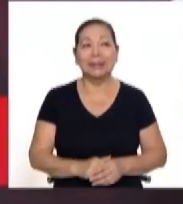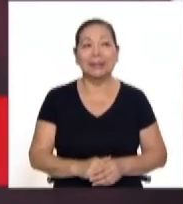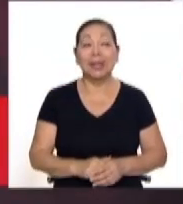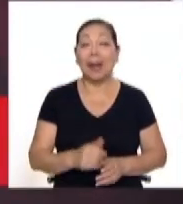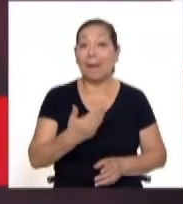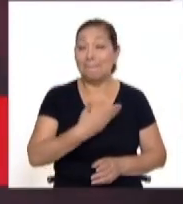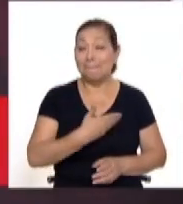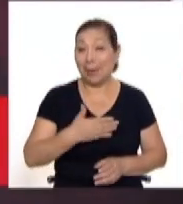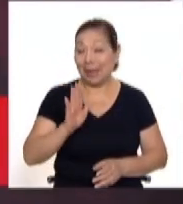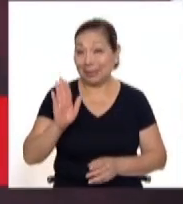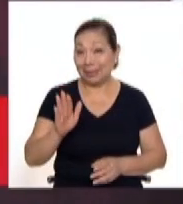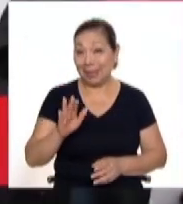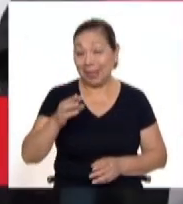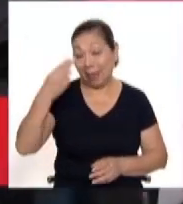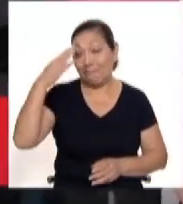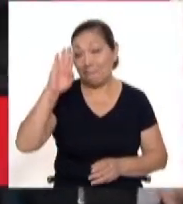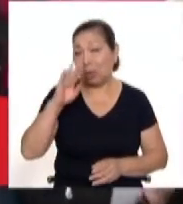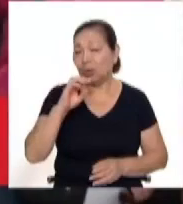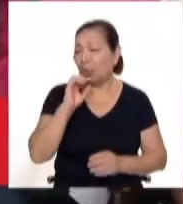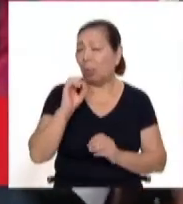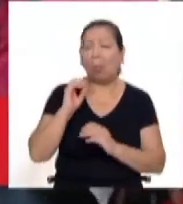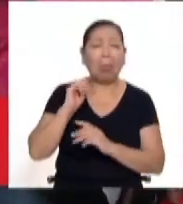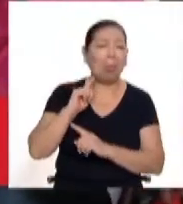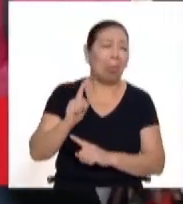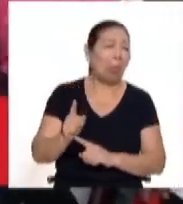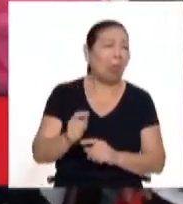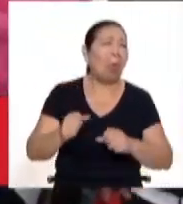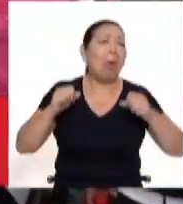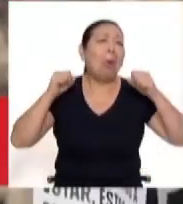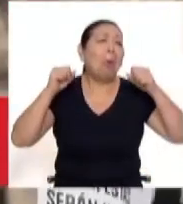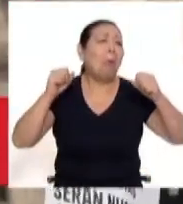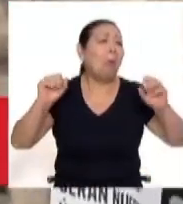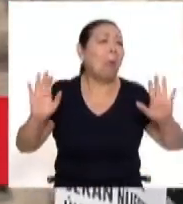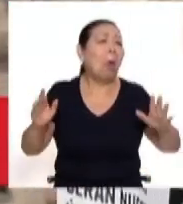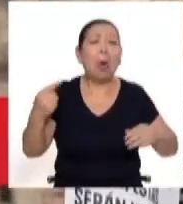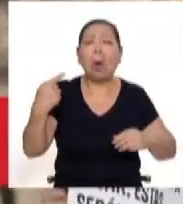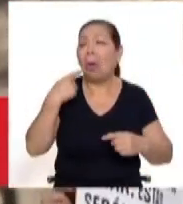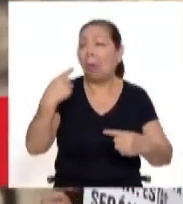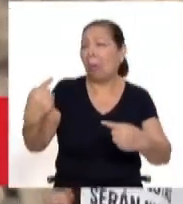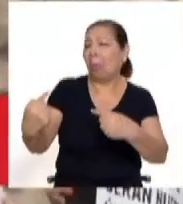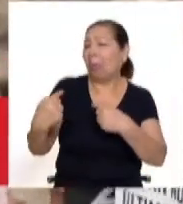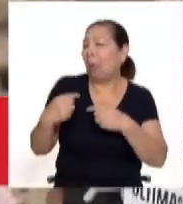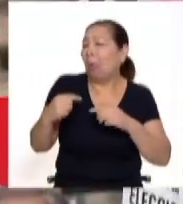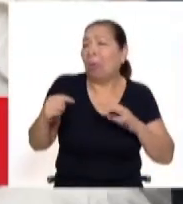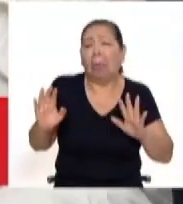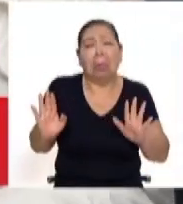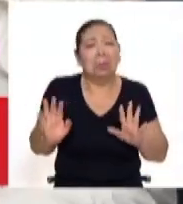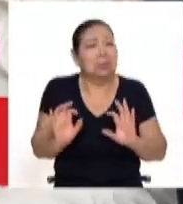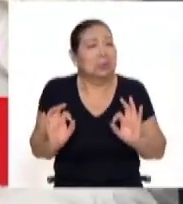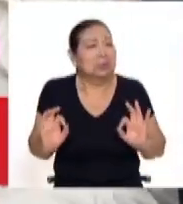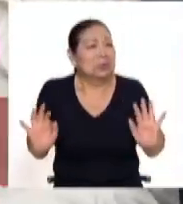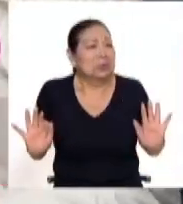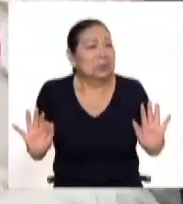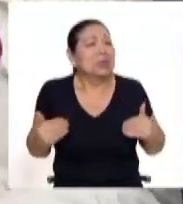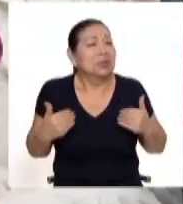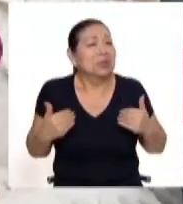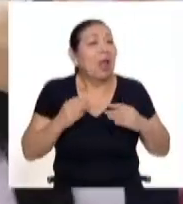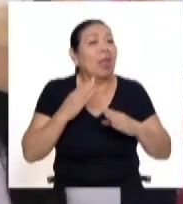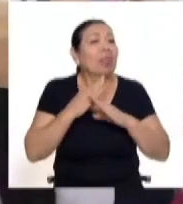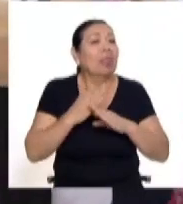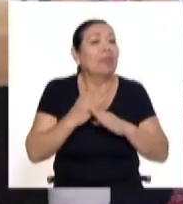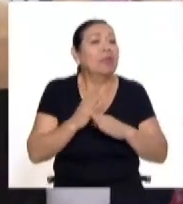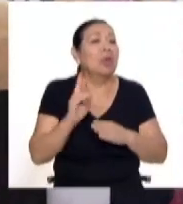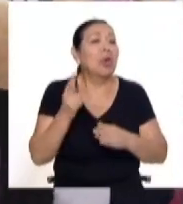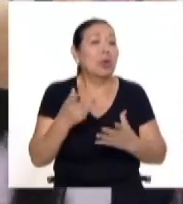El presidente mexicano restó importancia a la movilización en su contra y dijo que sus adversarios defienden